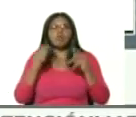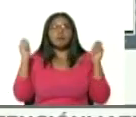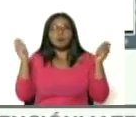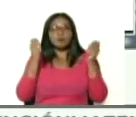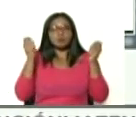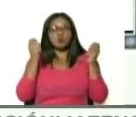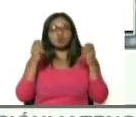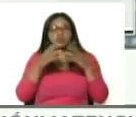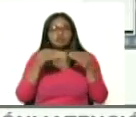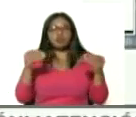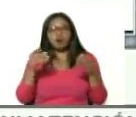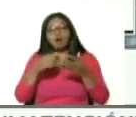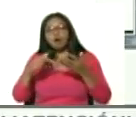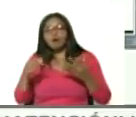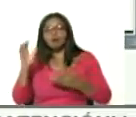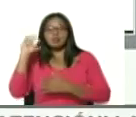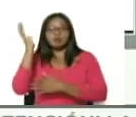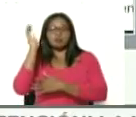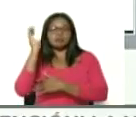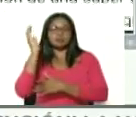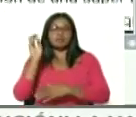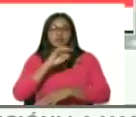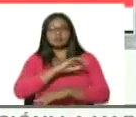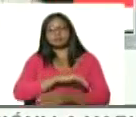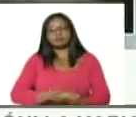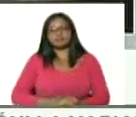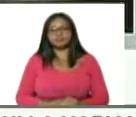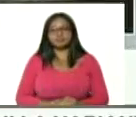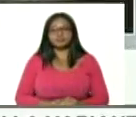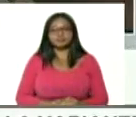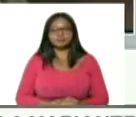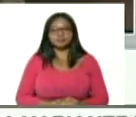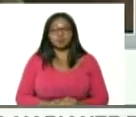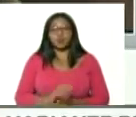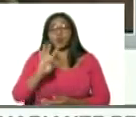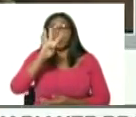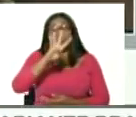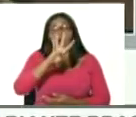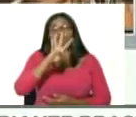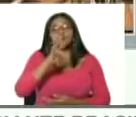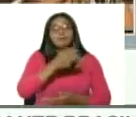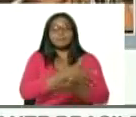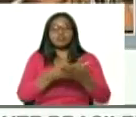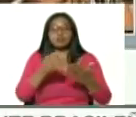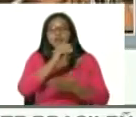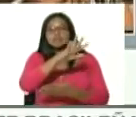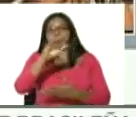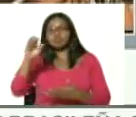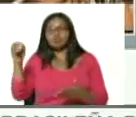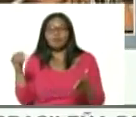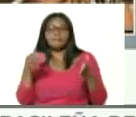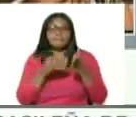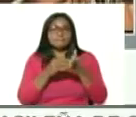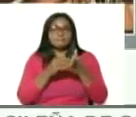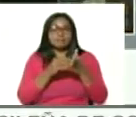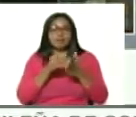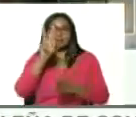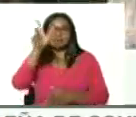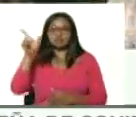todos los capítulos del Congreso Bicentenario de los Pueblos. 4.500.000 venezolanos y